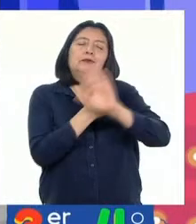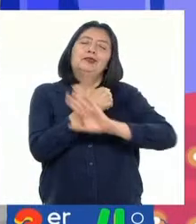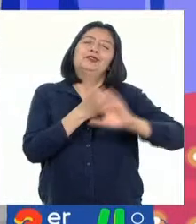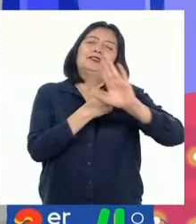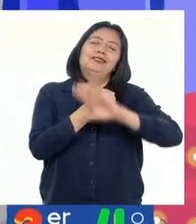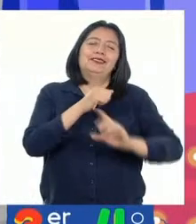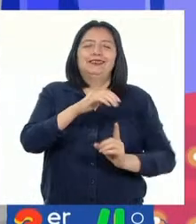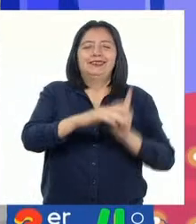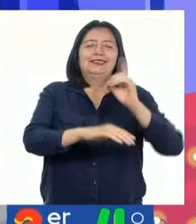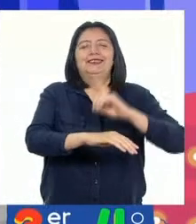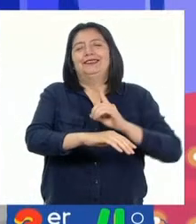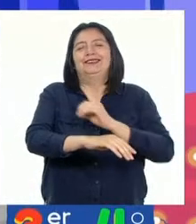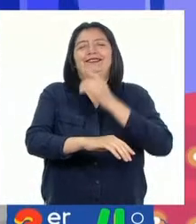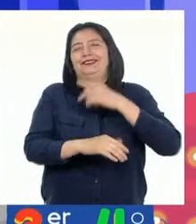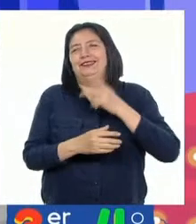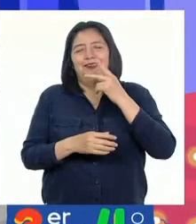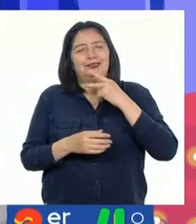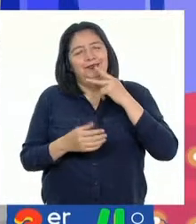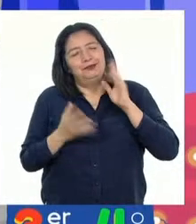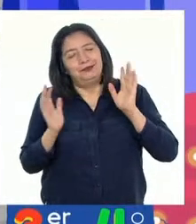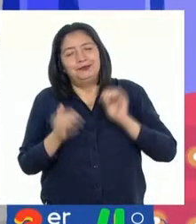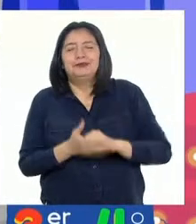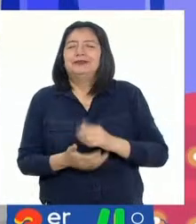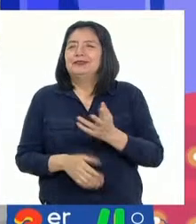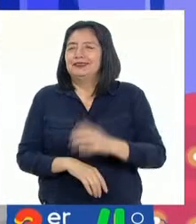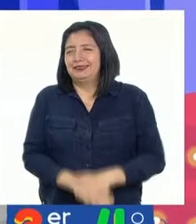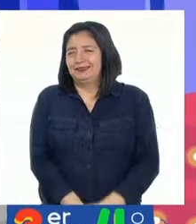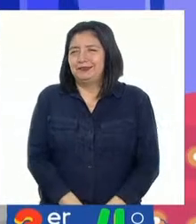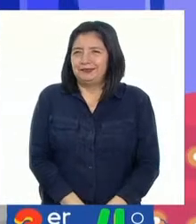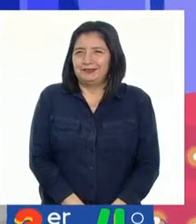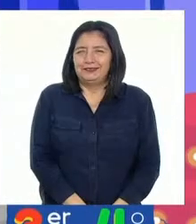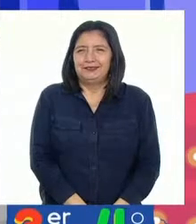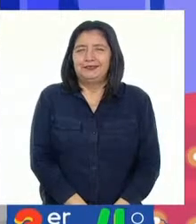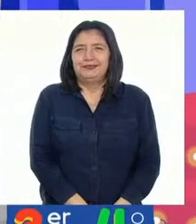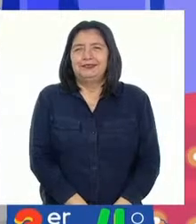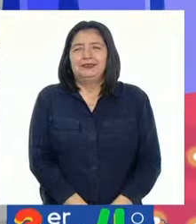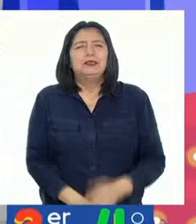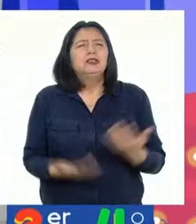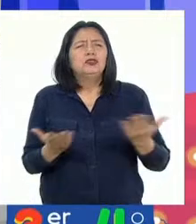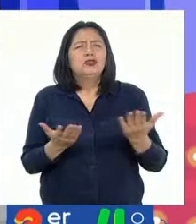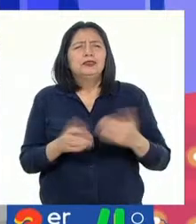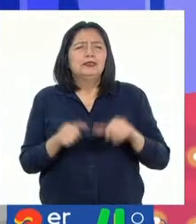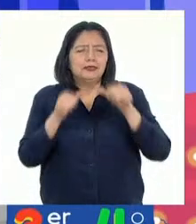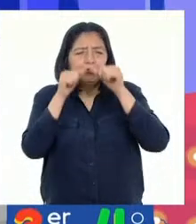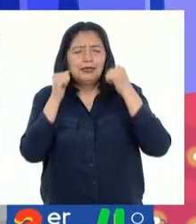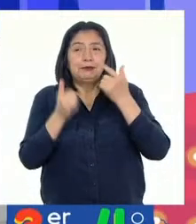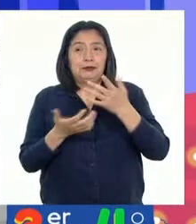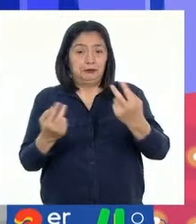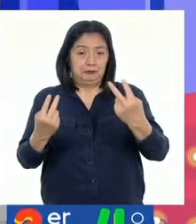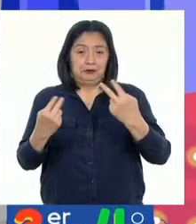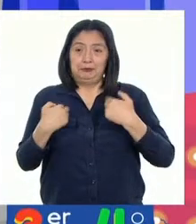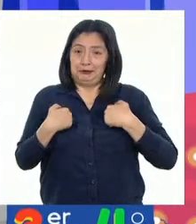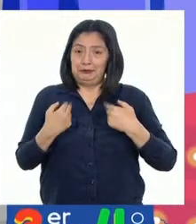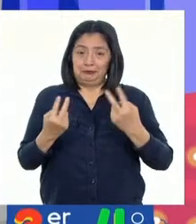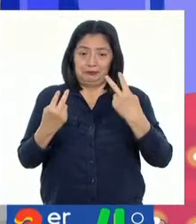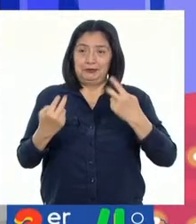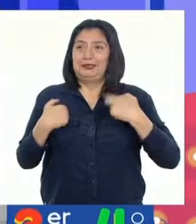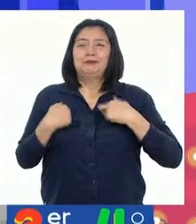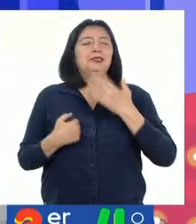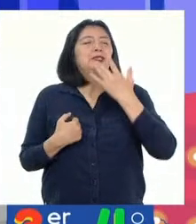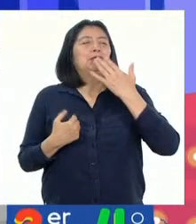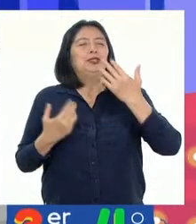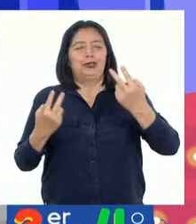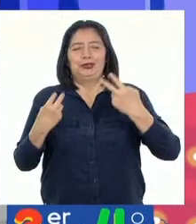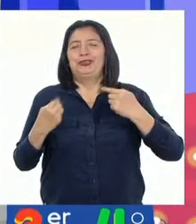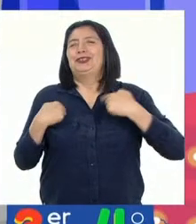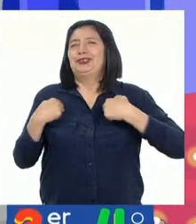a los búfeos colorados o también llamados delfines rosados del Amazonas. Y mírenme, miren mis